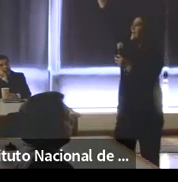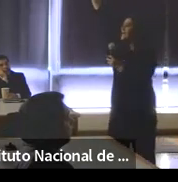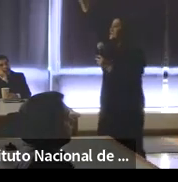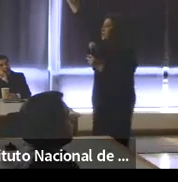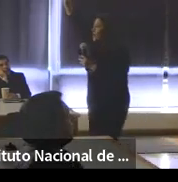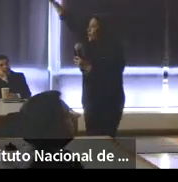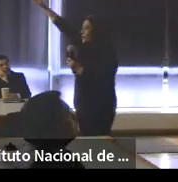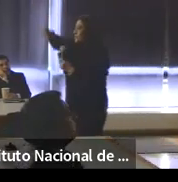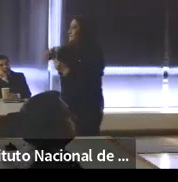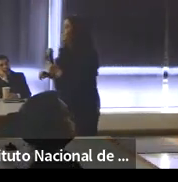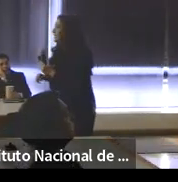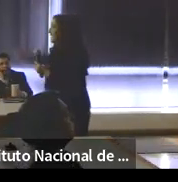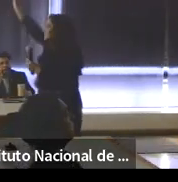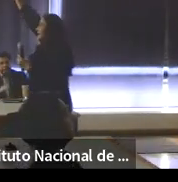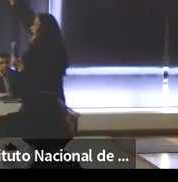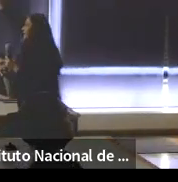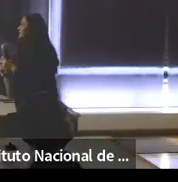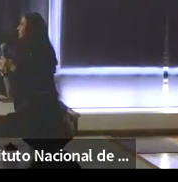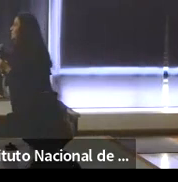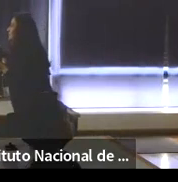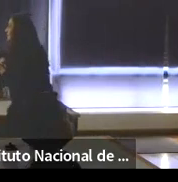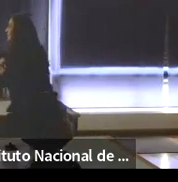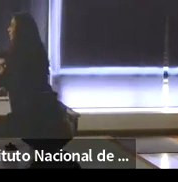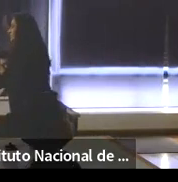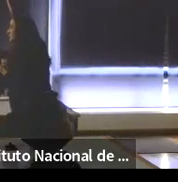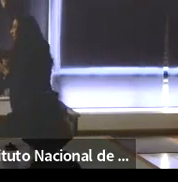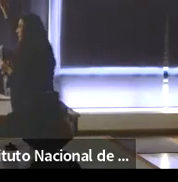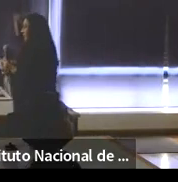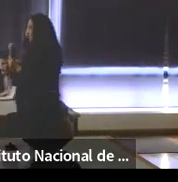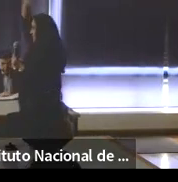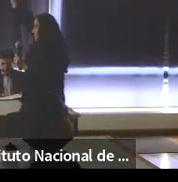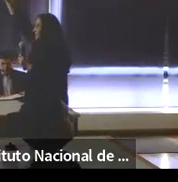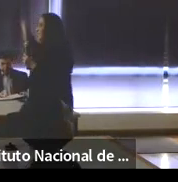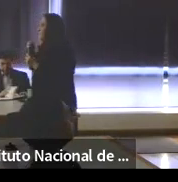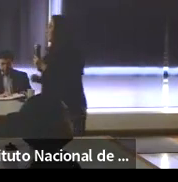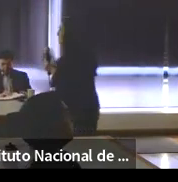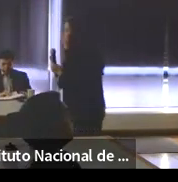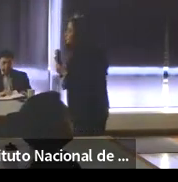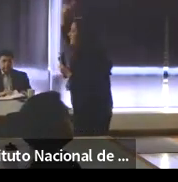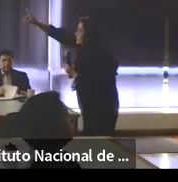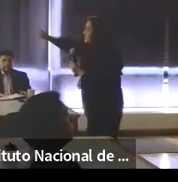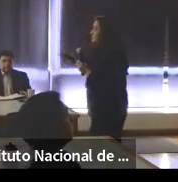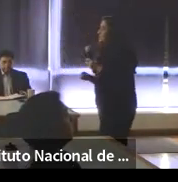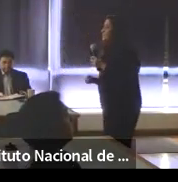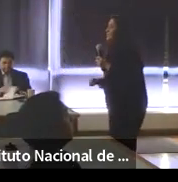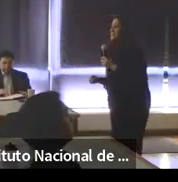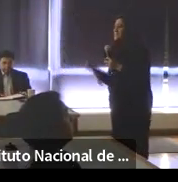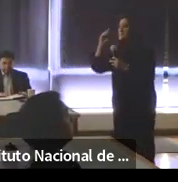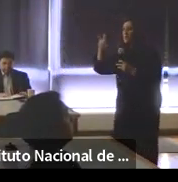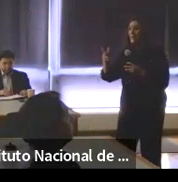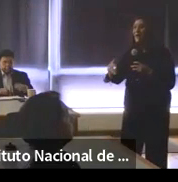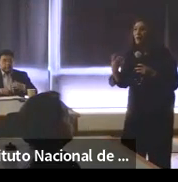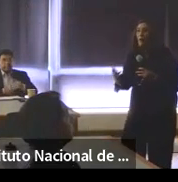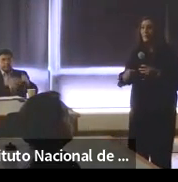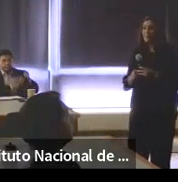hazme caso hazme caso por eso siempre levanto la mano por eso siempre señalo lo que